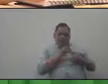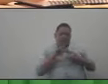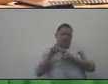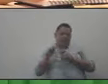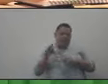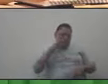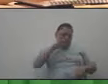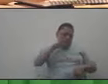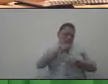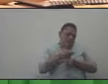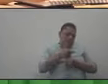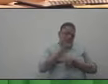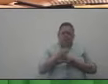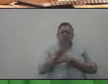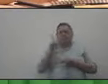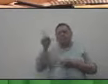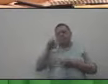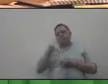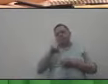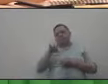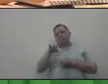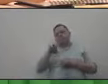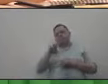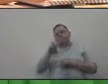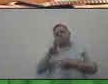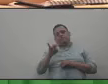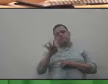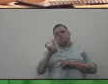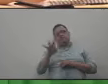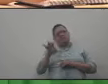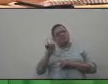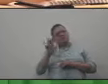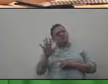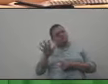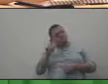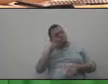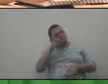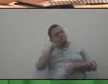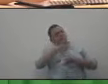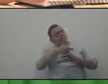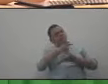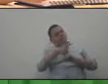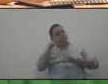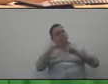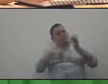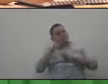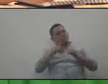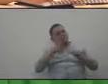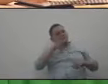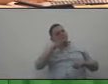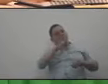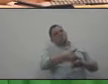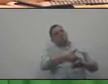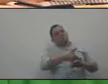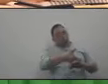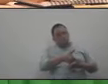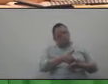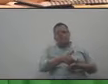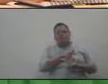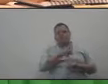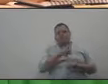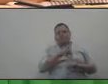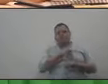por parte de la Superintendencia Nacional de Salud. No nos quedamos nosotros como gobierno departamental acompañando la